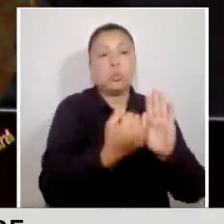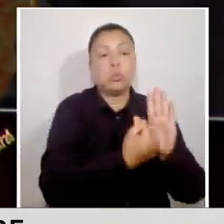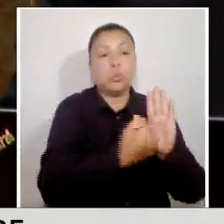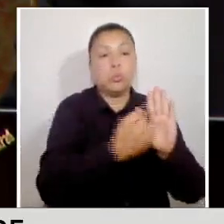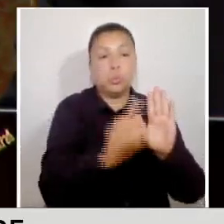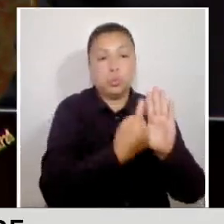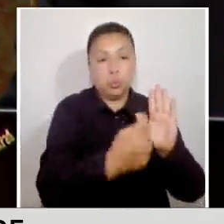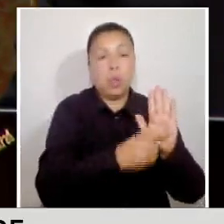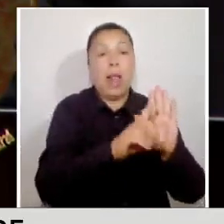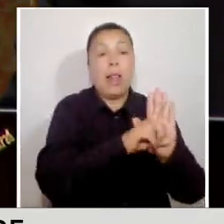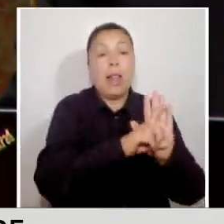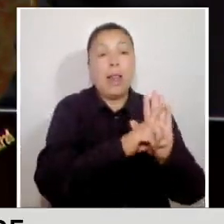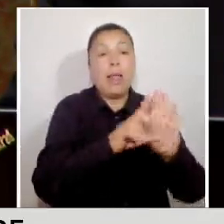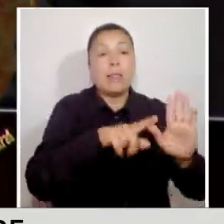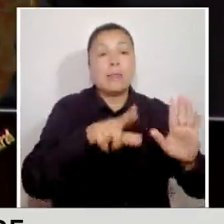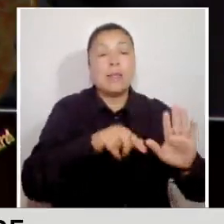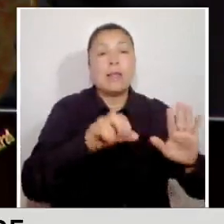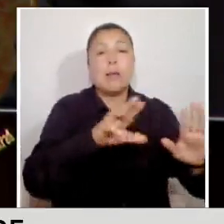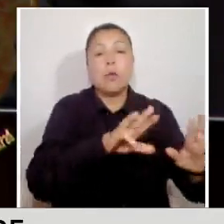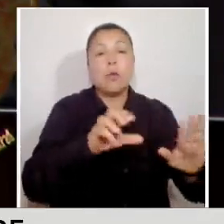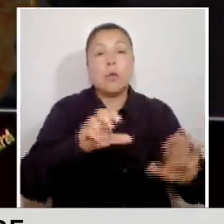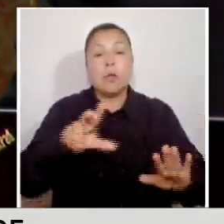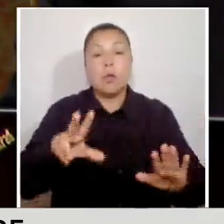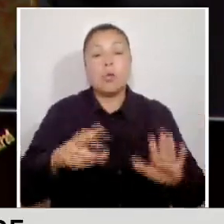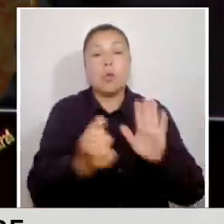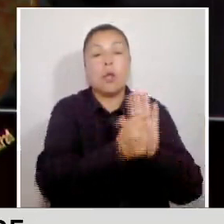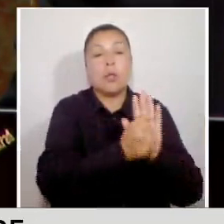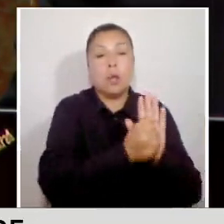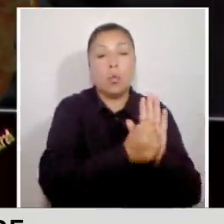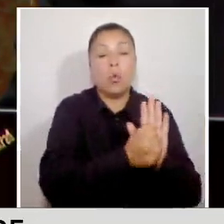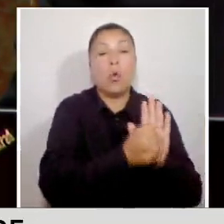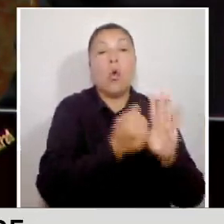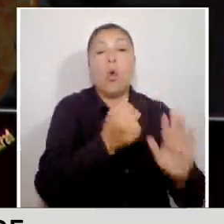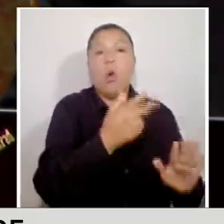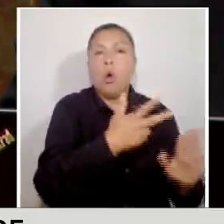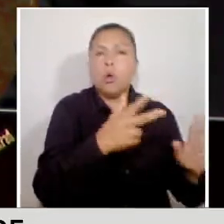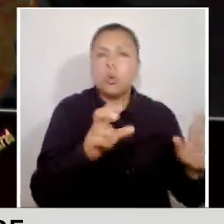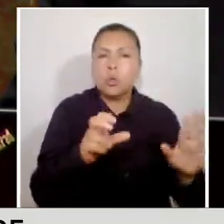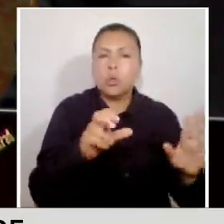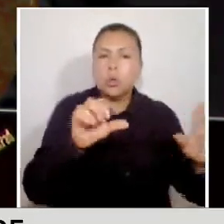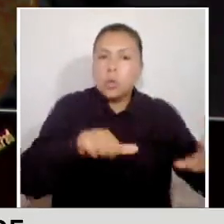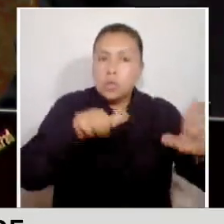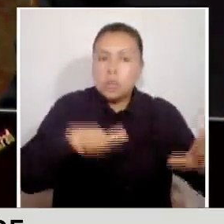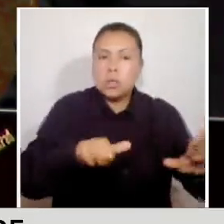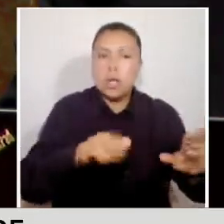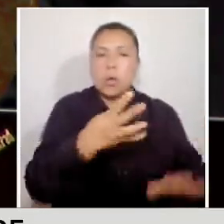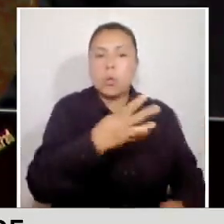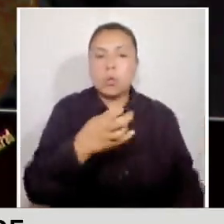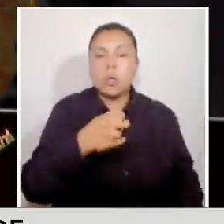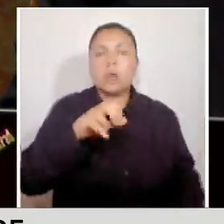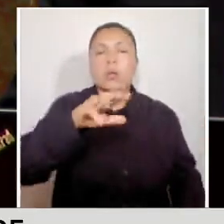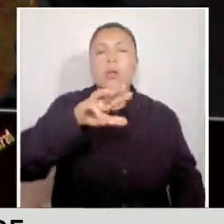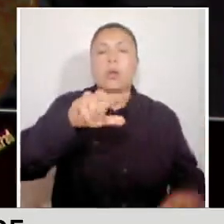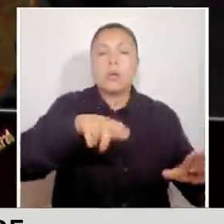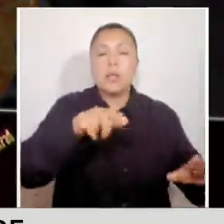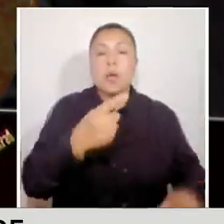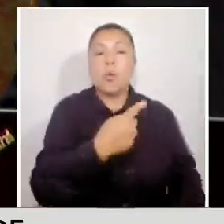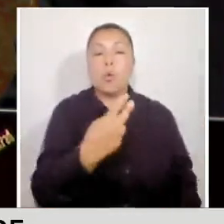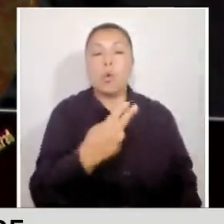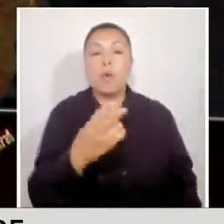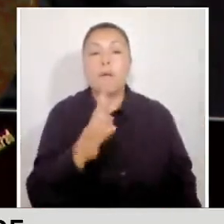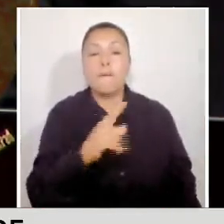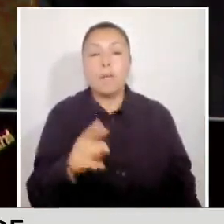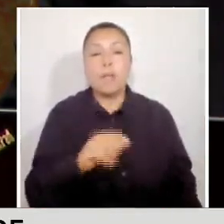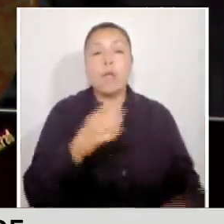número 17798 en los artículos 416 416 bis número 1 y 2 416